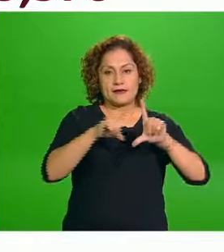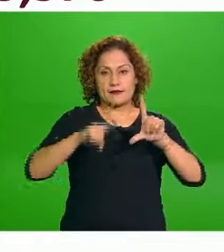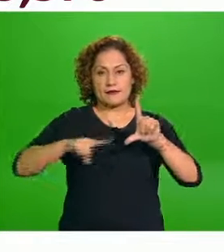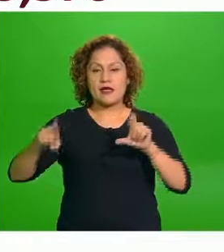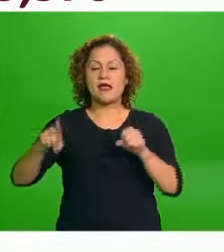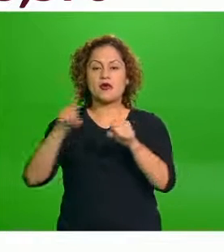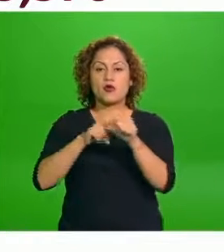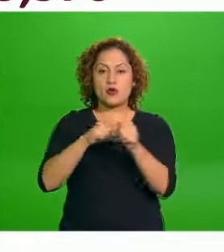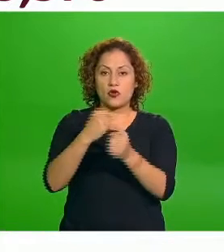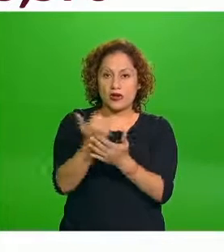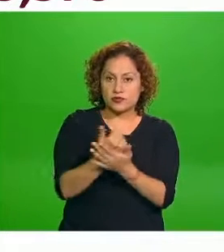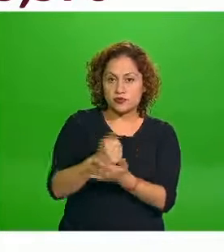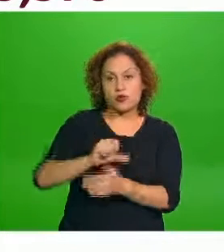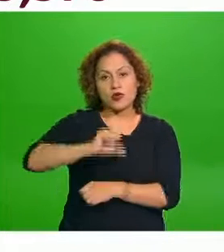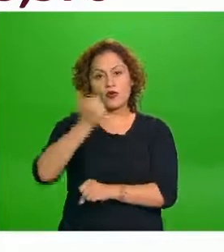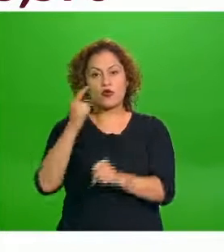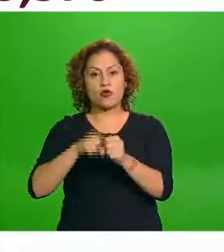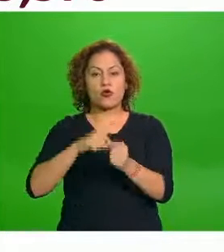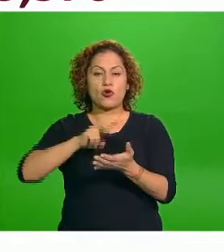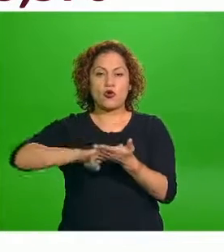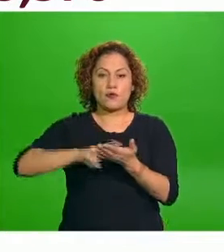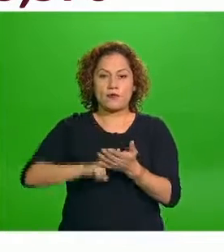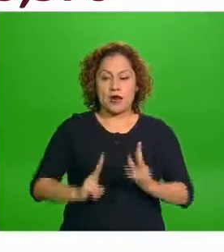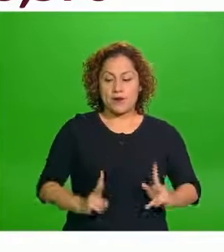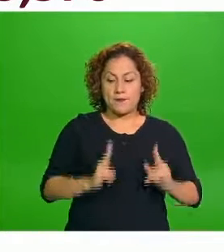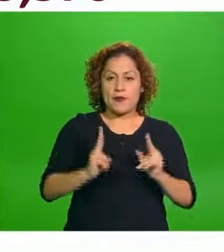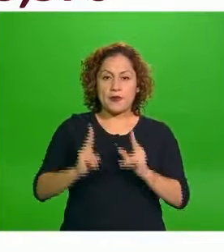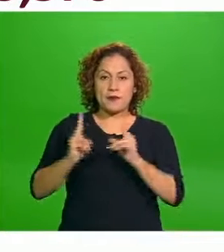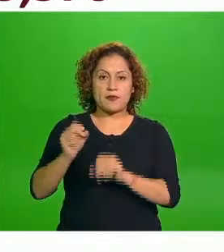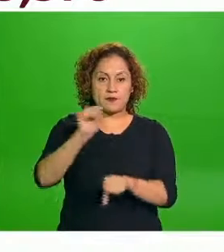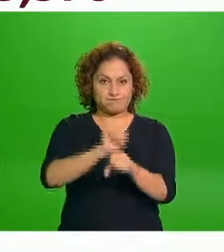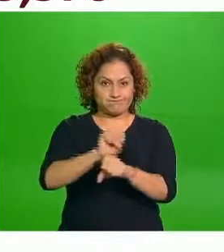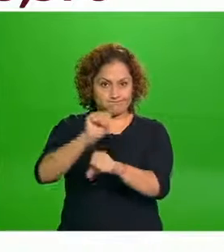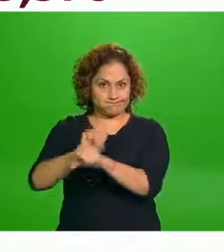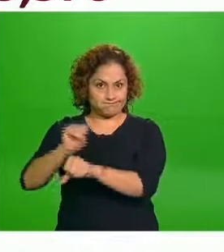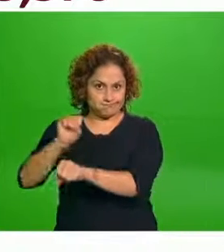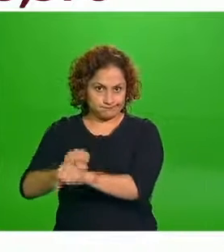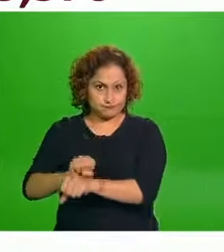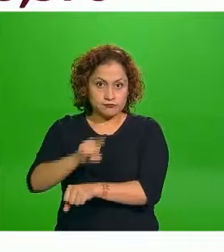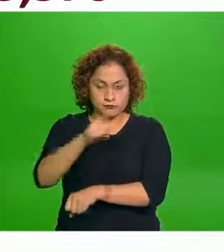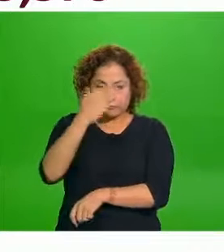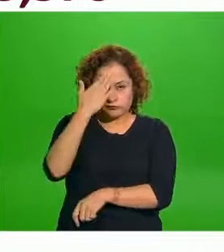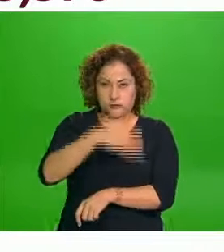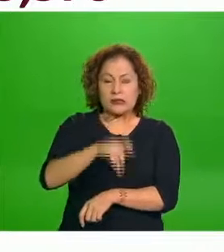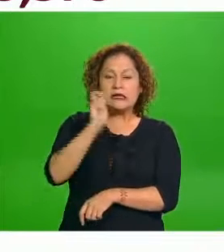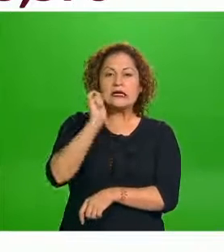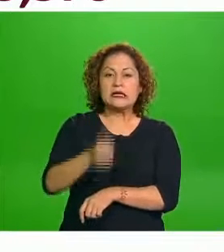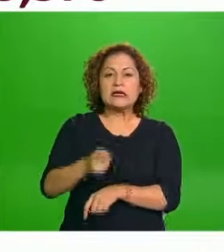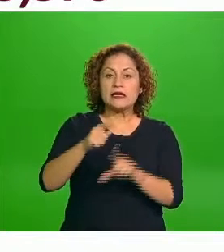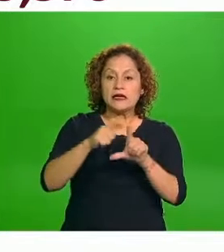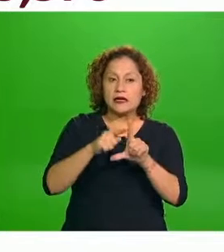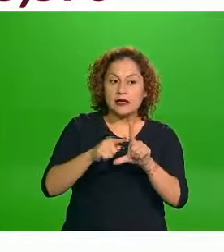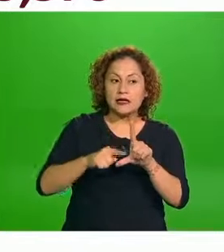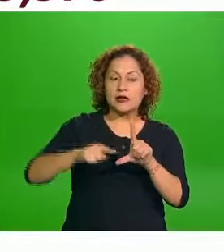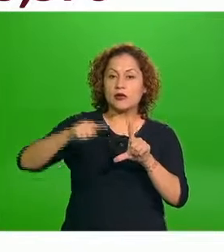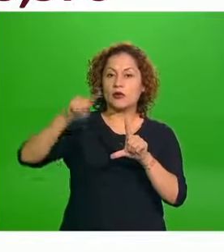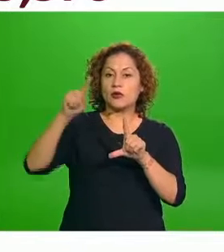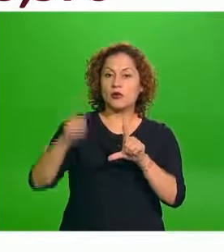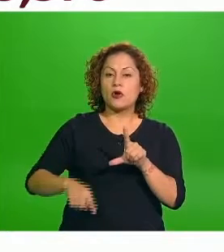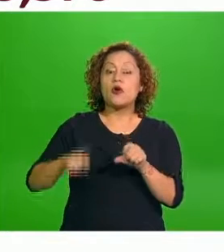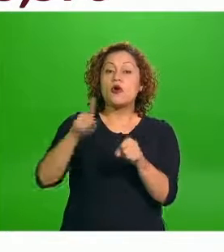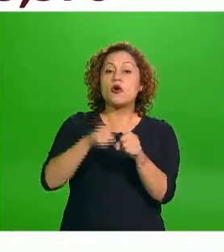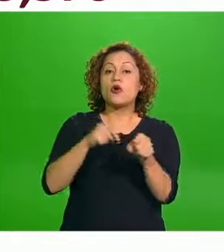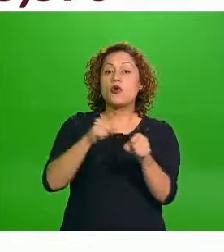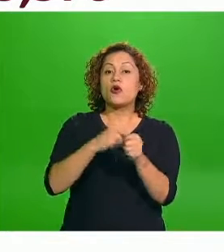en el tono verde, por semana epidemiológica. Sin olvidar, pues, que en la curva que ustedes observan en tono claro, azul